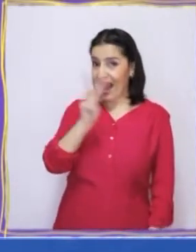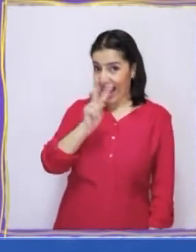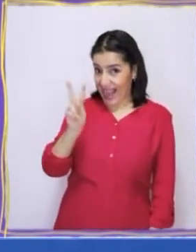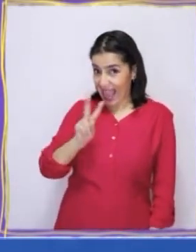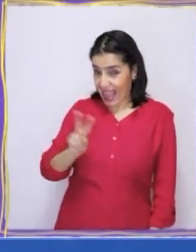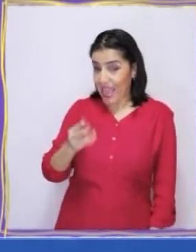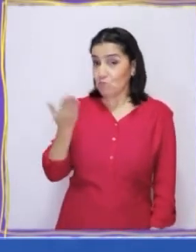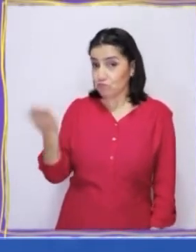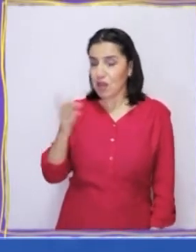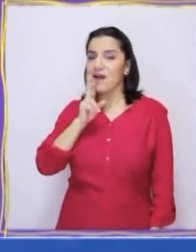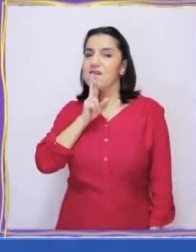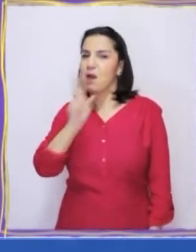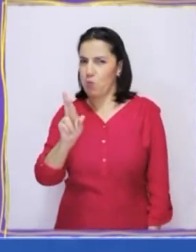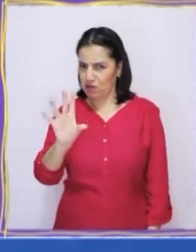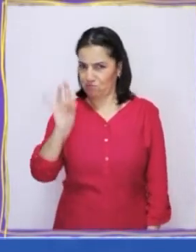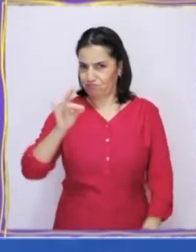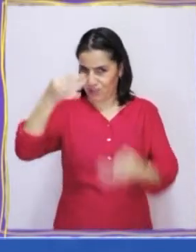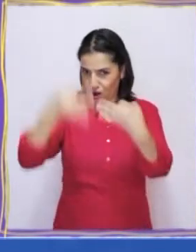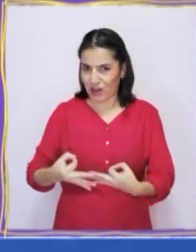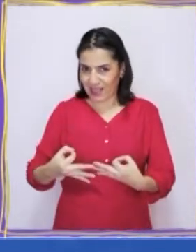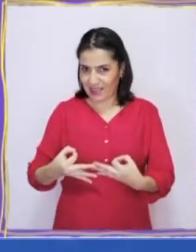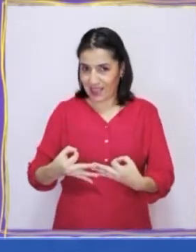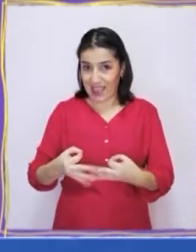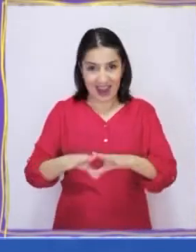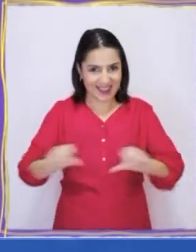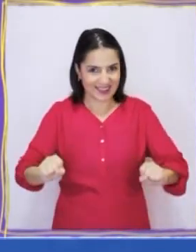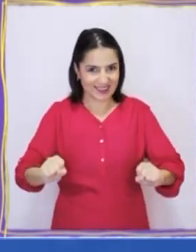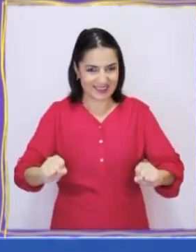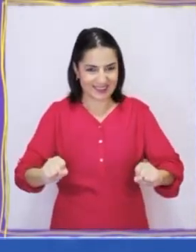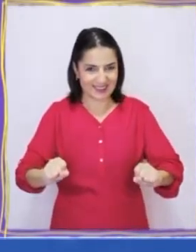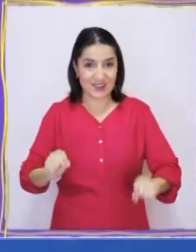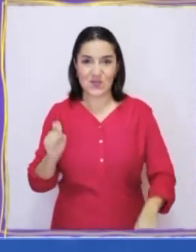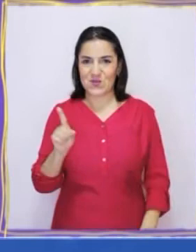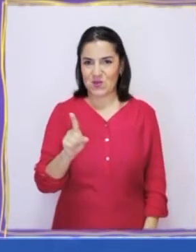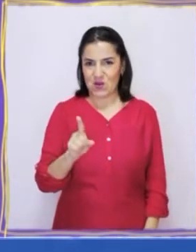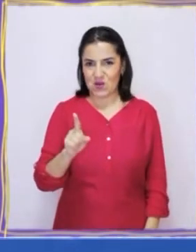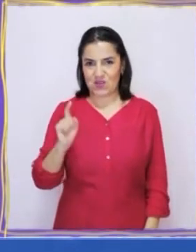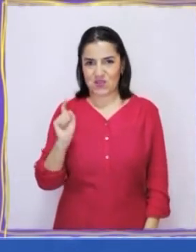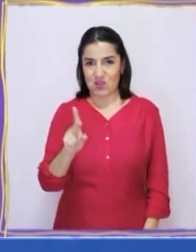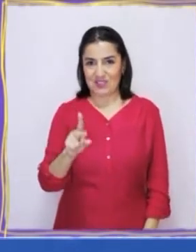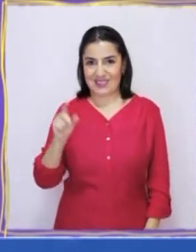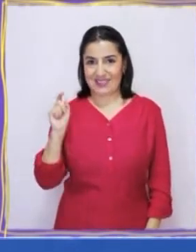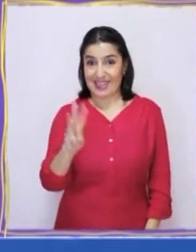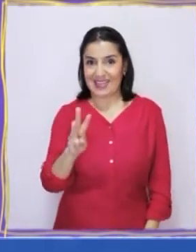a leer en voz alta la respuesta que creen correcta. ¿Están listos?